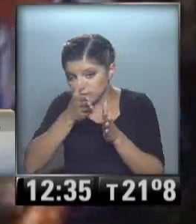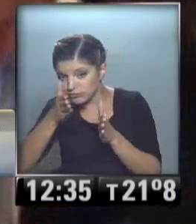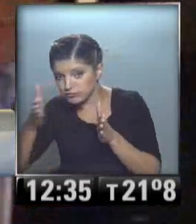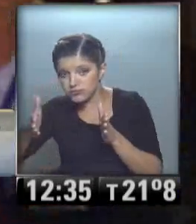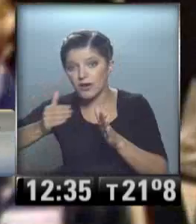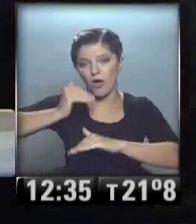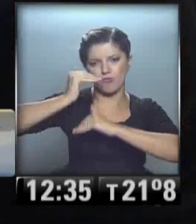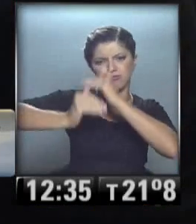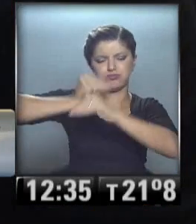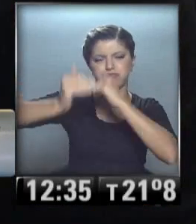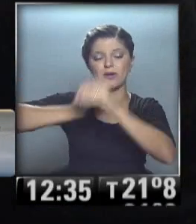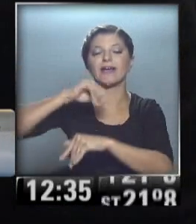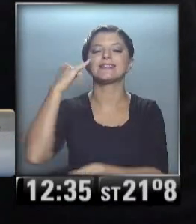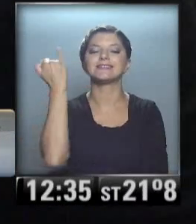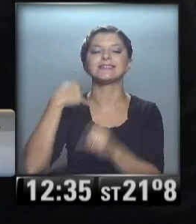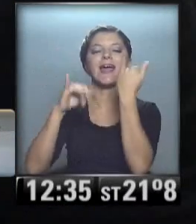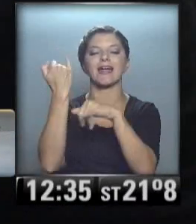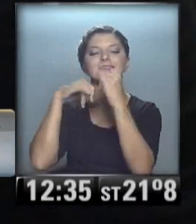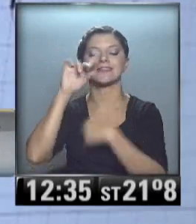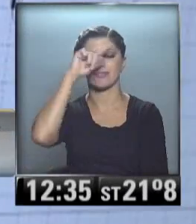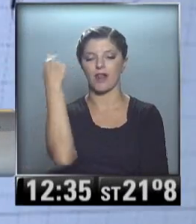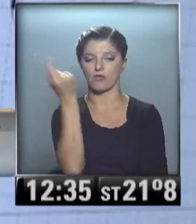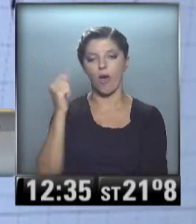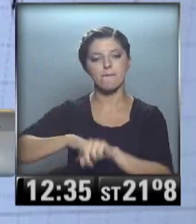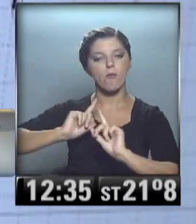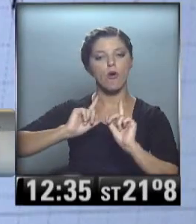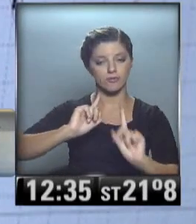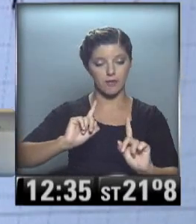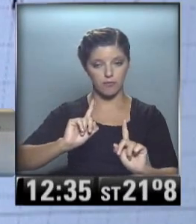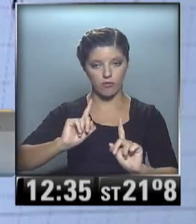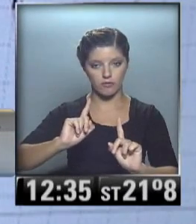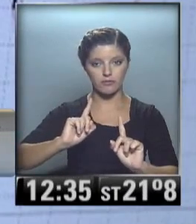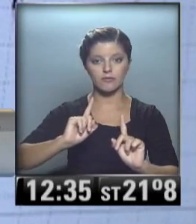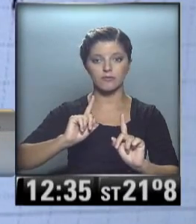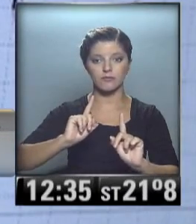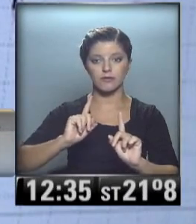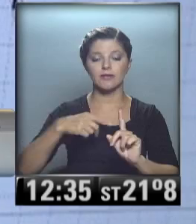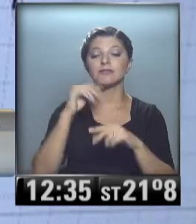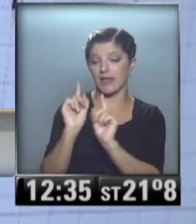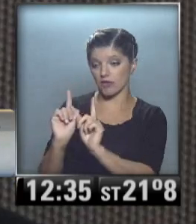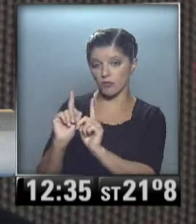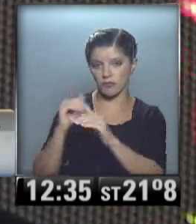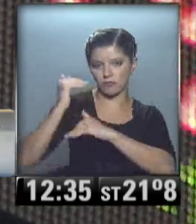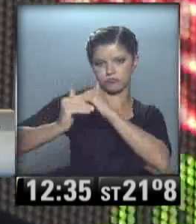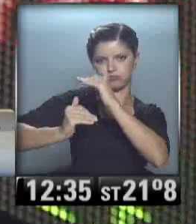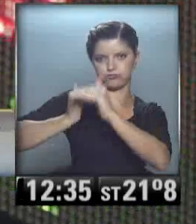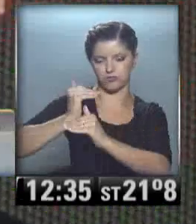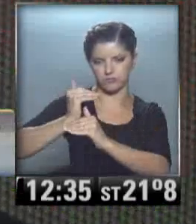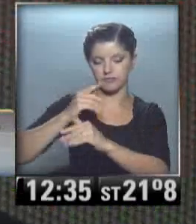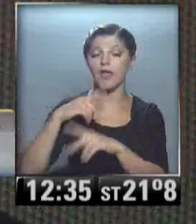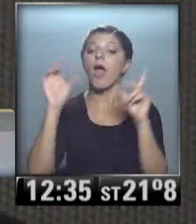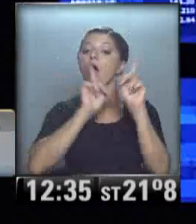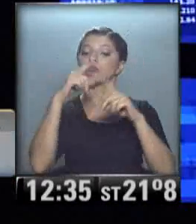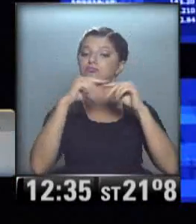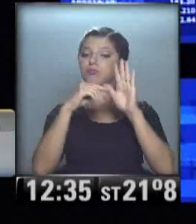crecimiento de los activos financieros internacionales, al mismo tiempo que una acelerada concentración de los mismos. En cifras,